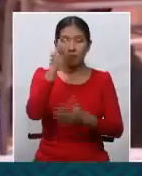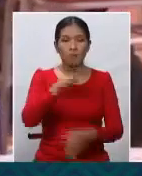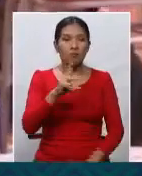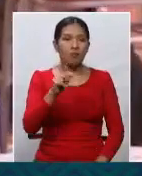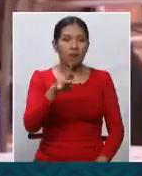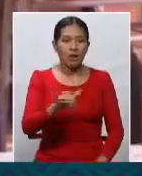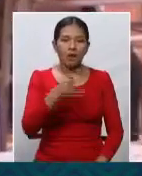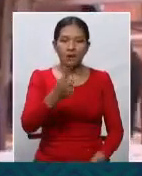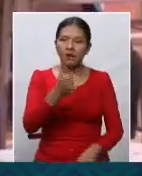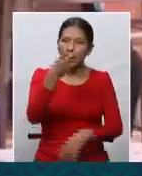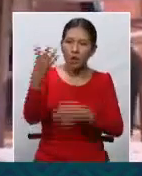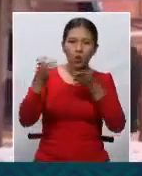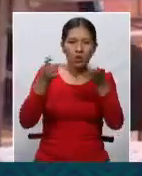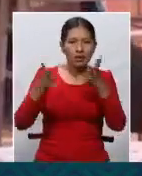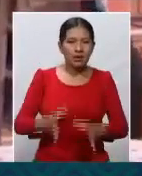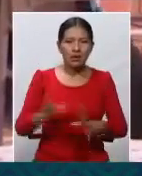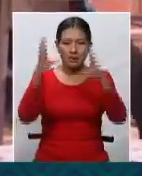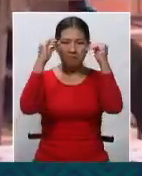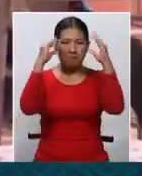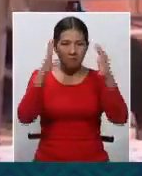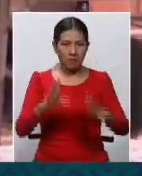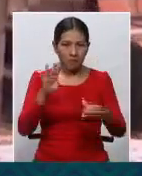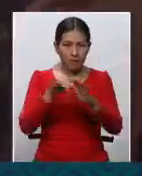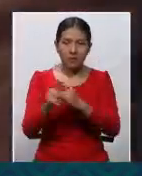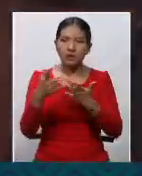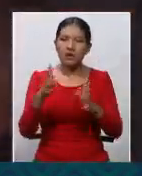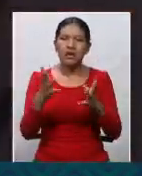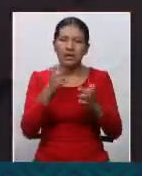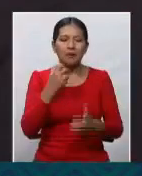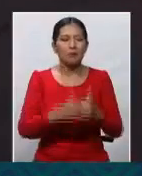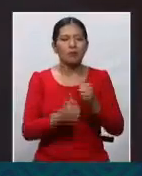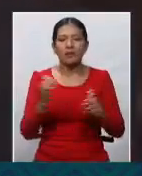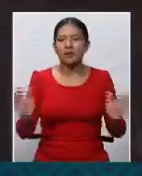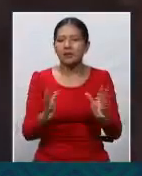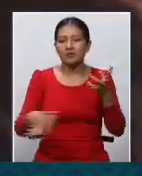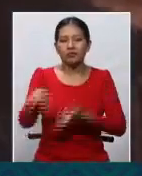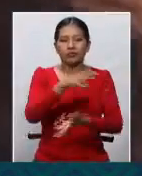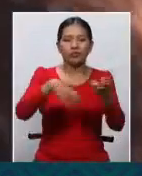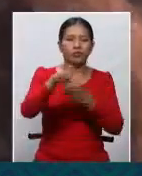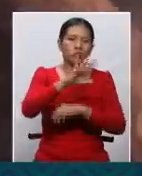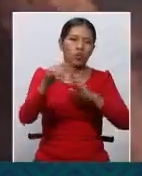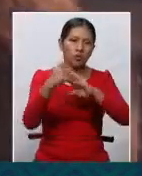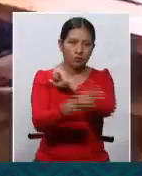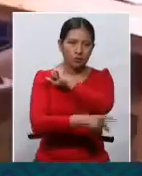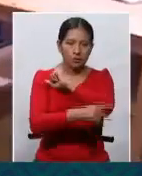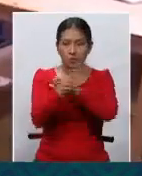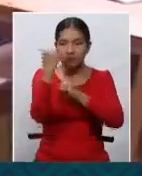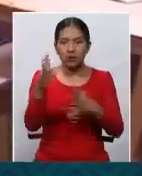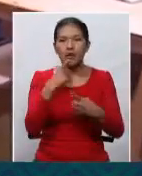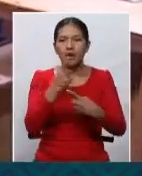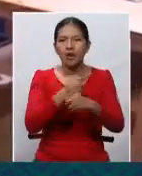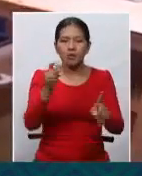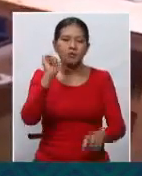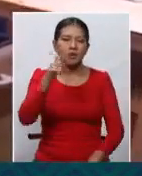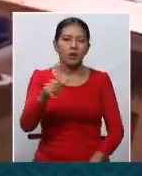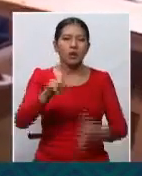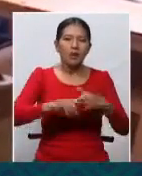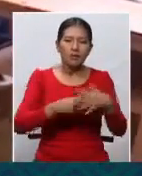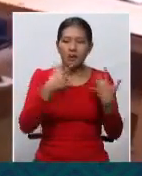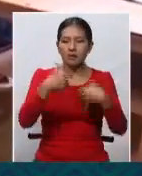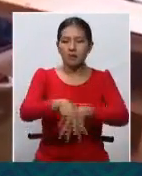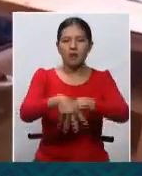algunos dirigentes del magisterio que buscan convulsionar al país al referirse a las movilizaciones anunciadas para este lunes. Ratificó que